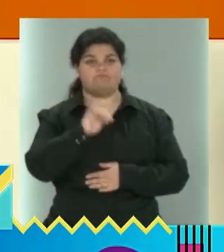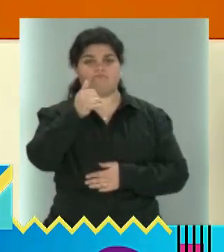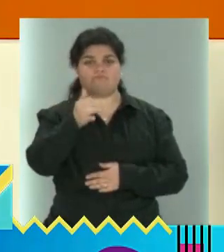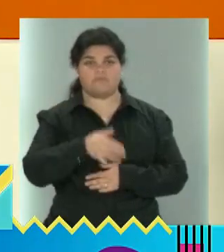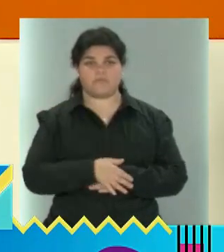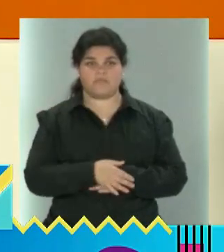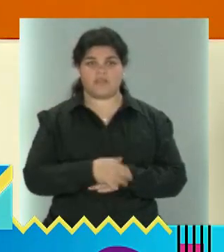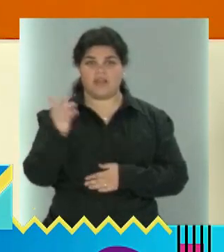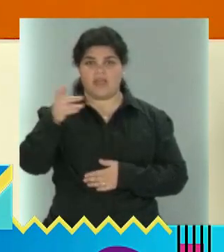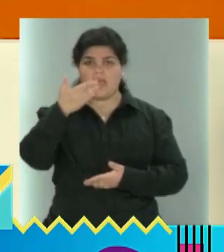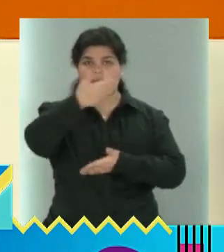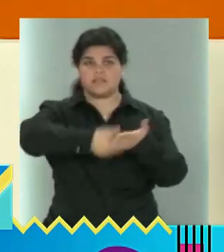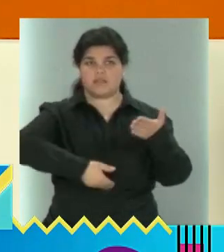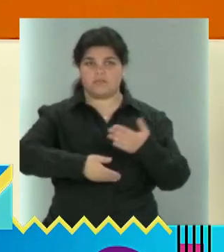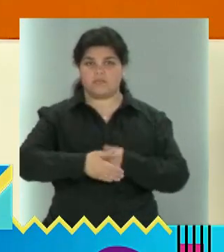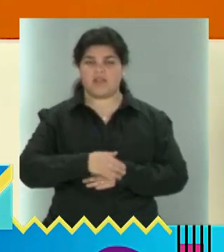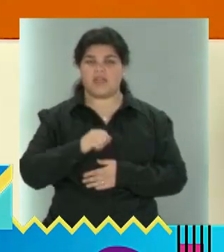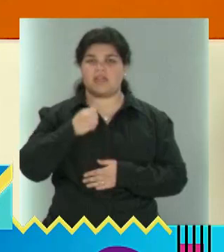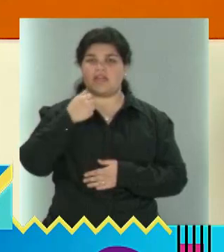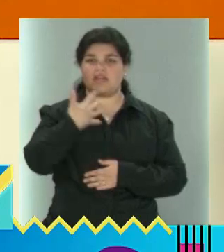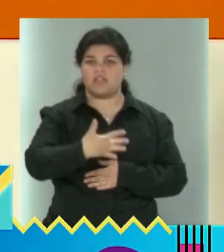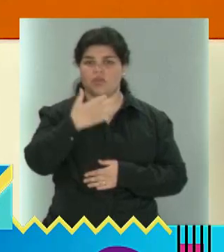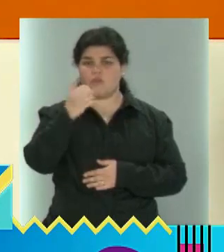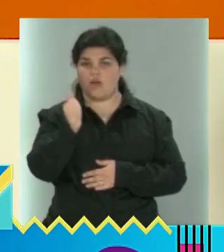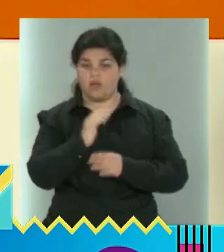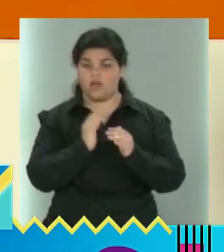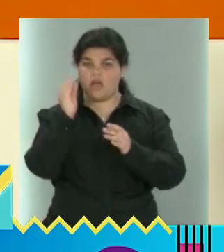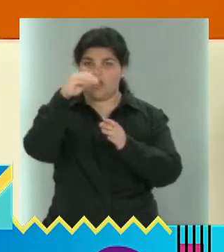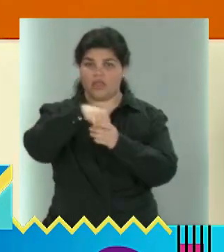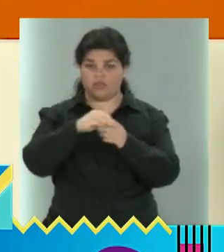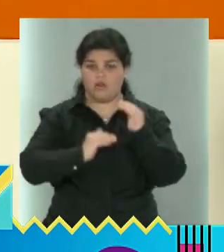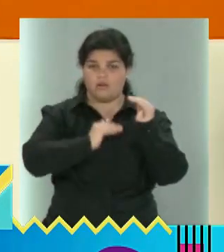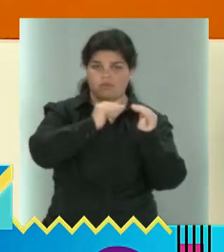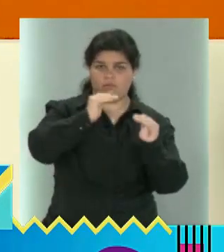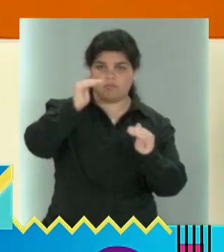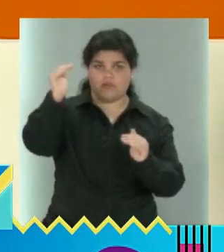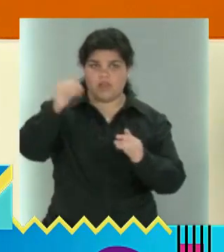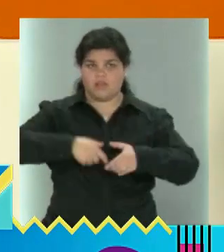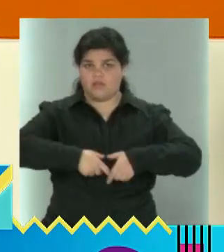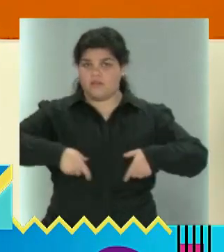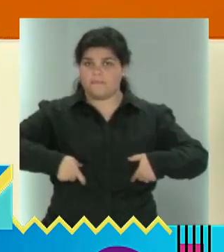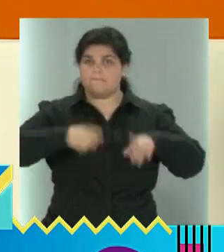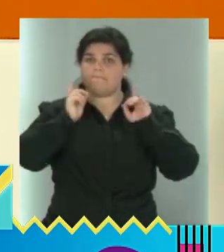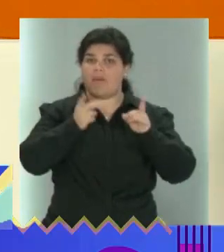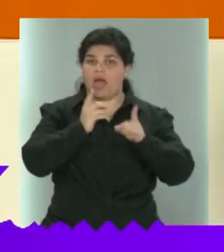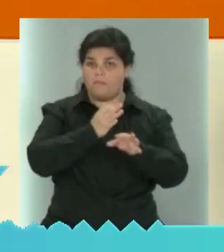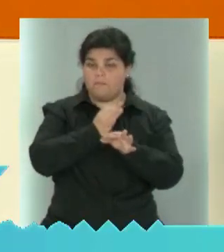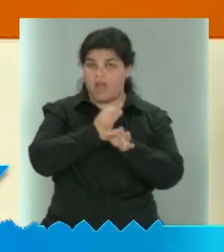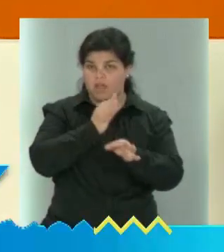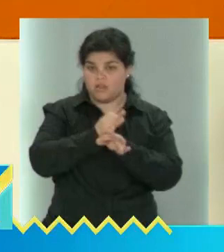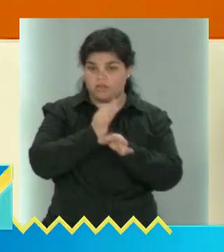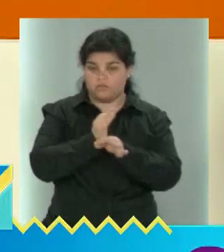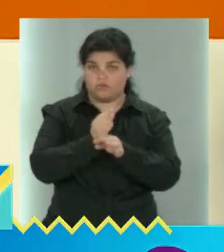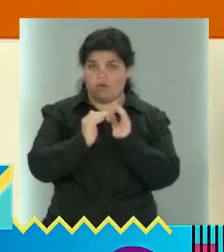voy a dar mi examen a Quinto Dan, que es una categoría más dentro del cinturón de maestro. Bien. Y